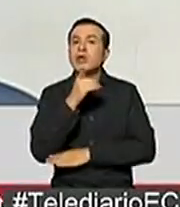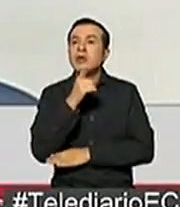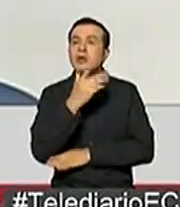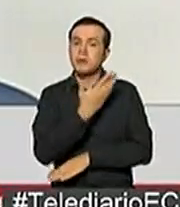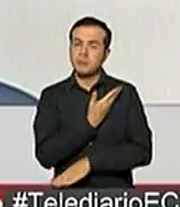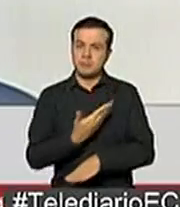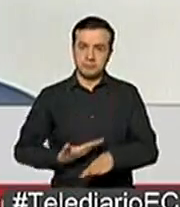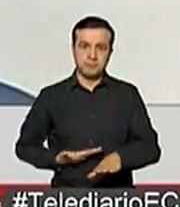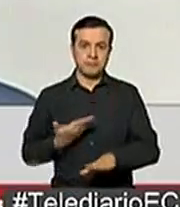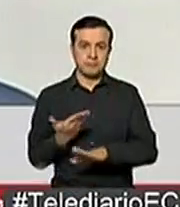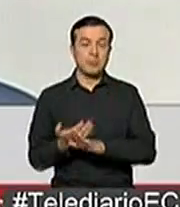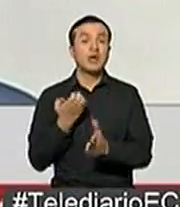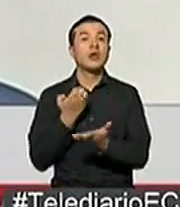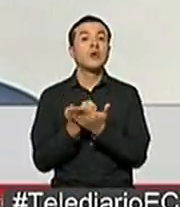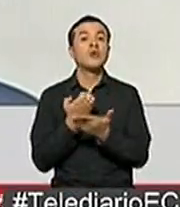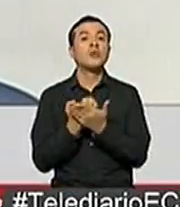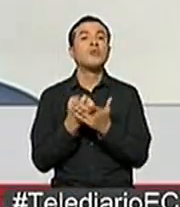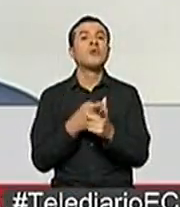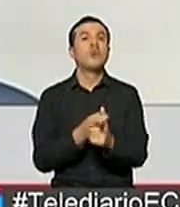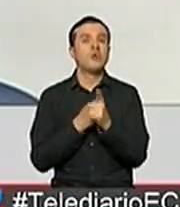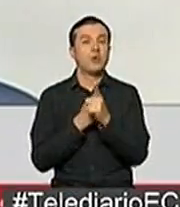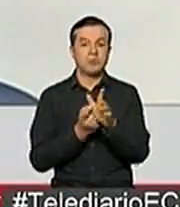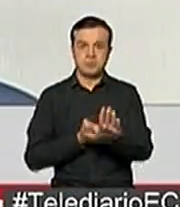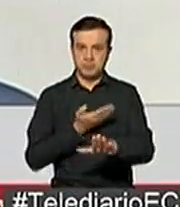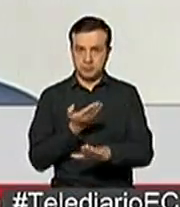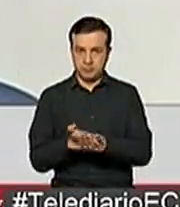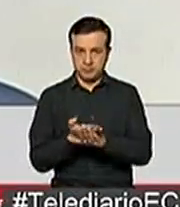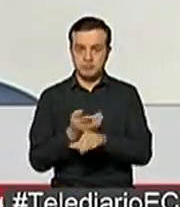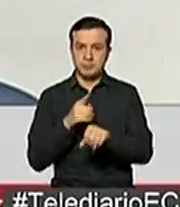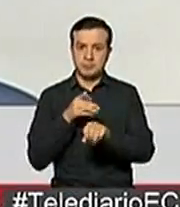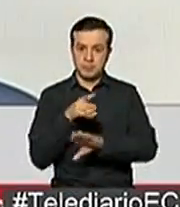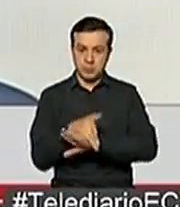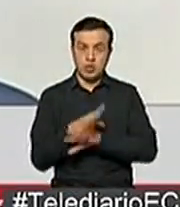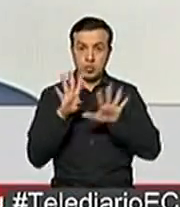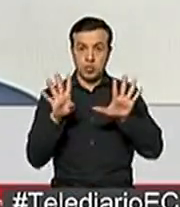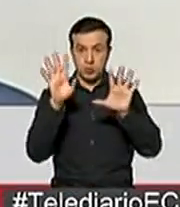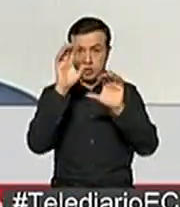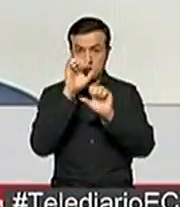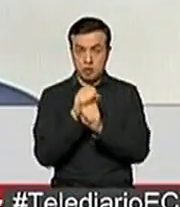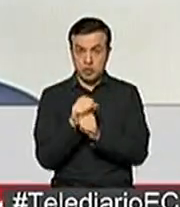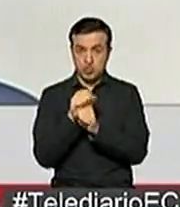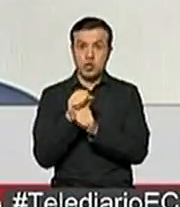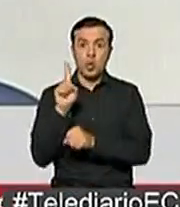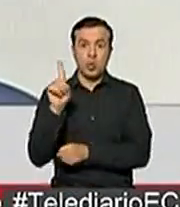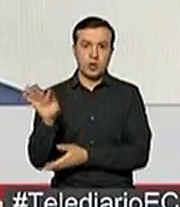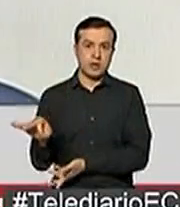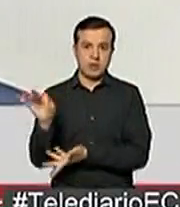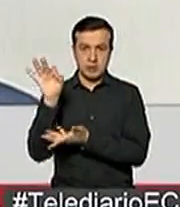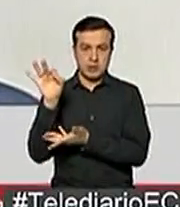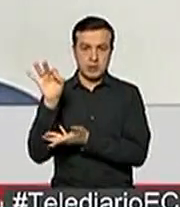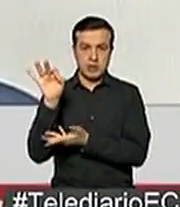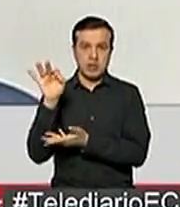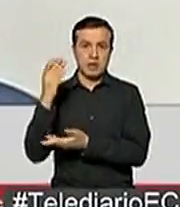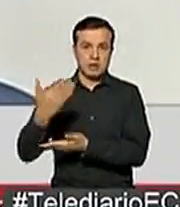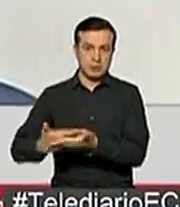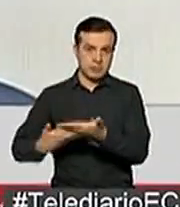su ingreso será de carácter económico y urgente a las 21 horas está previsto que un representante de gestión documental junto al